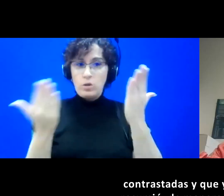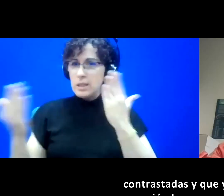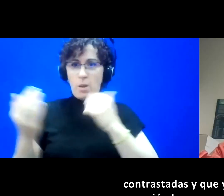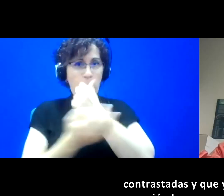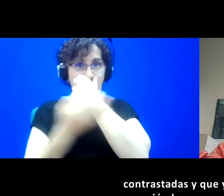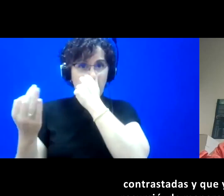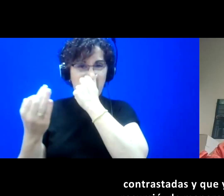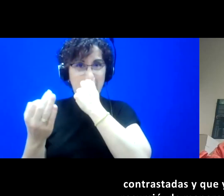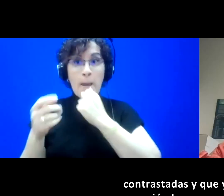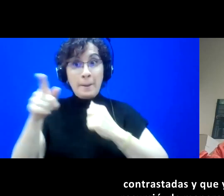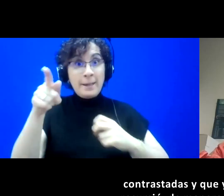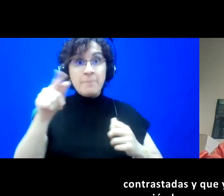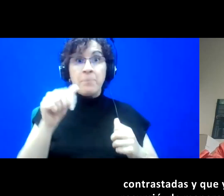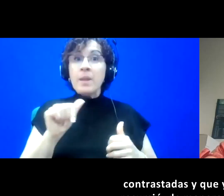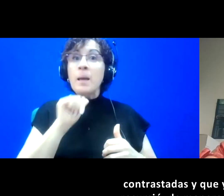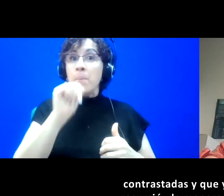ya Mariluz